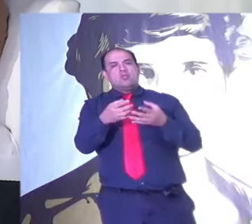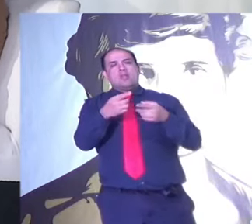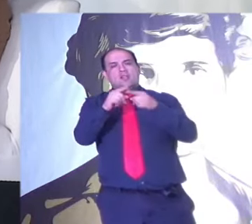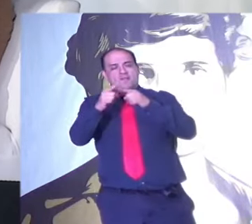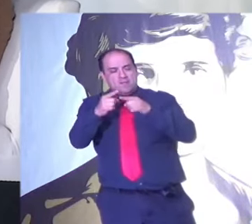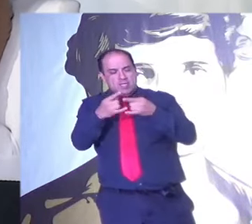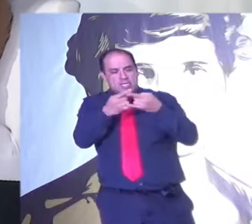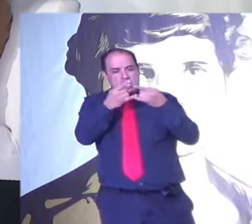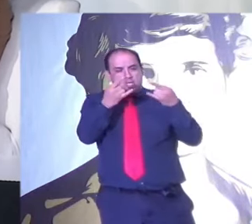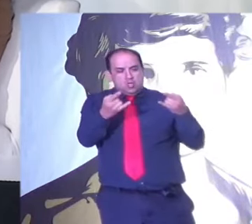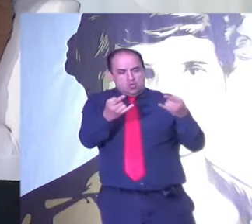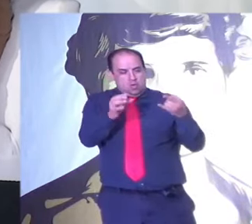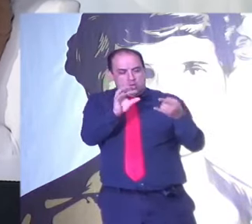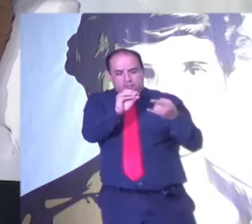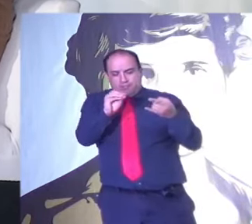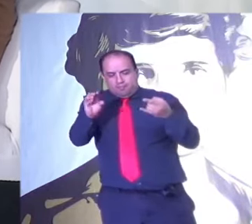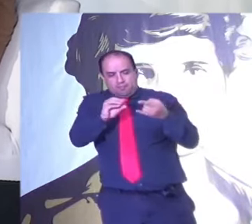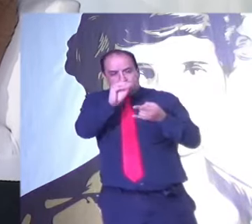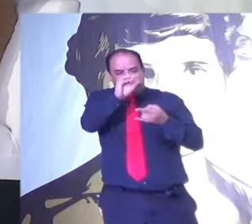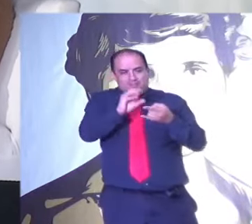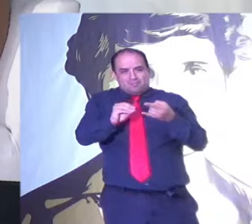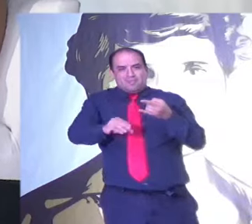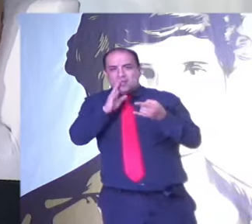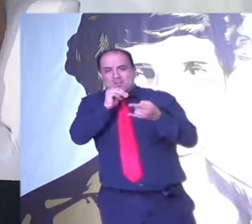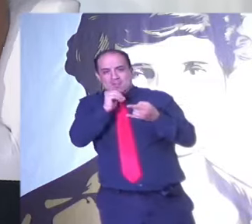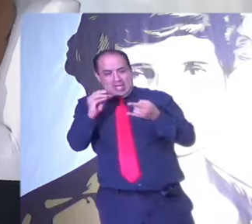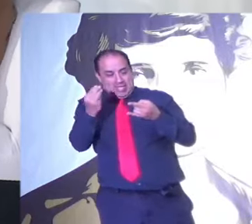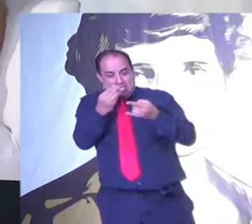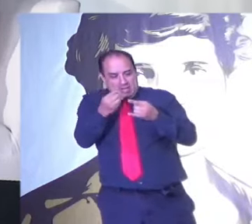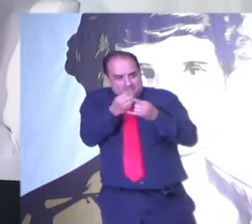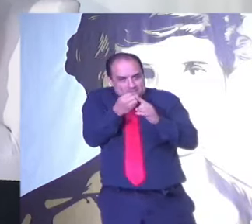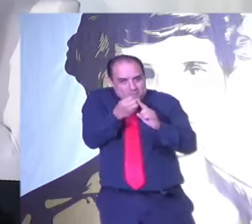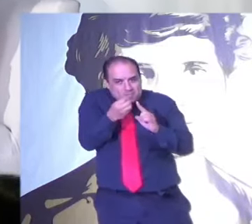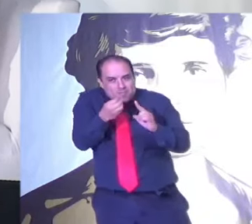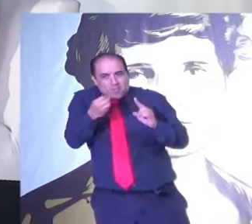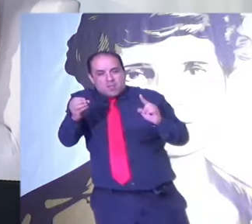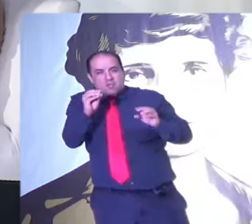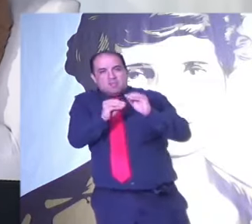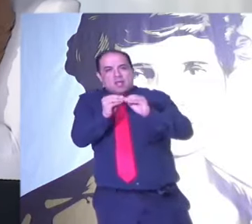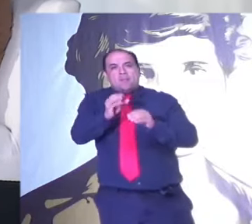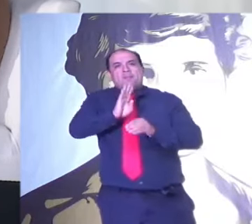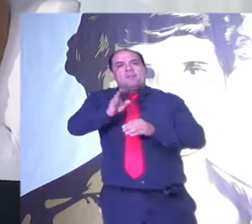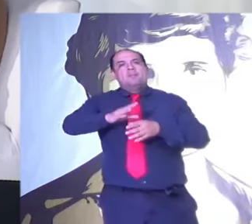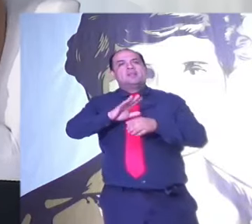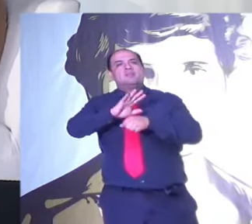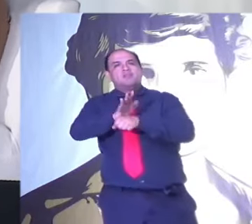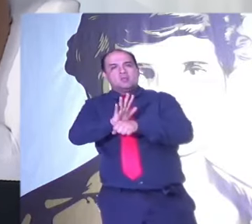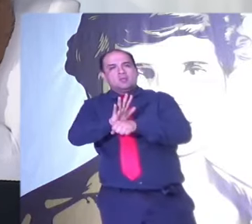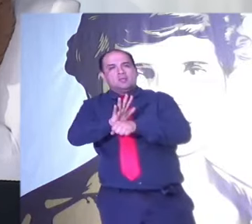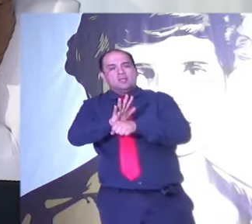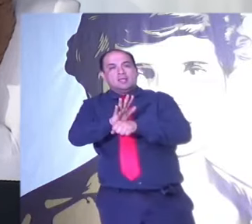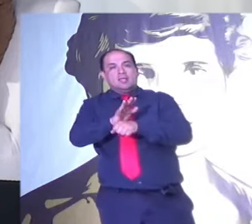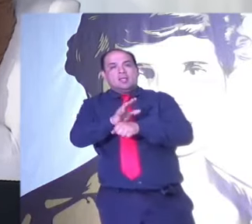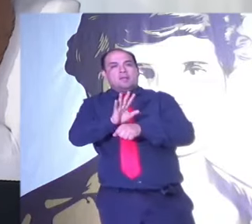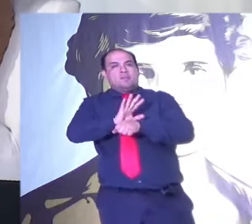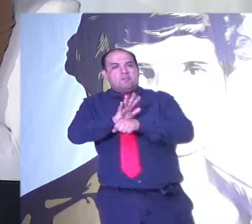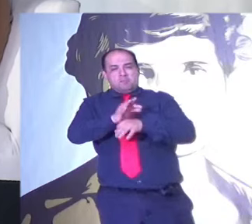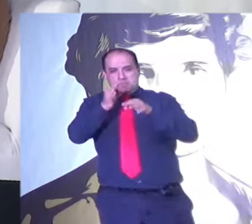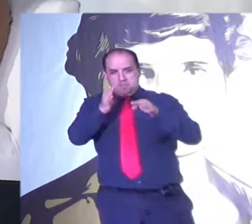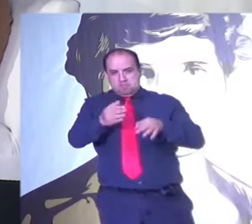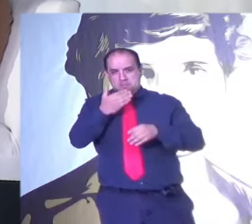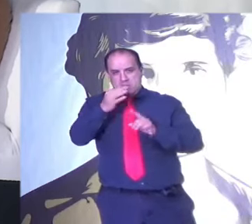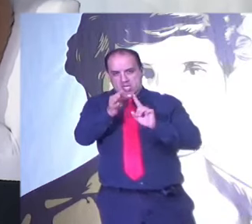cuentan, no puedes quitar o poner, es una maquinaria que va hacia el final, como una película, una película bien dirigida. Y la